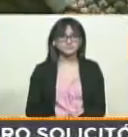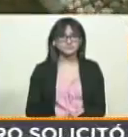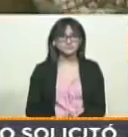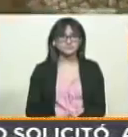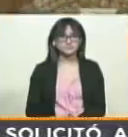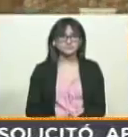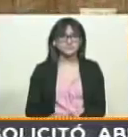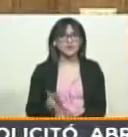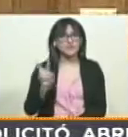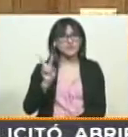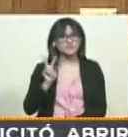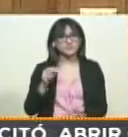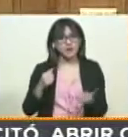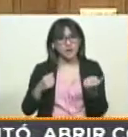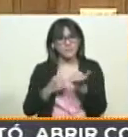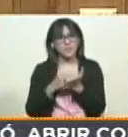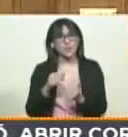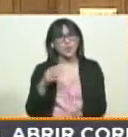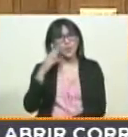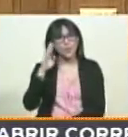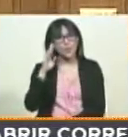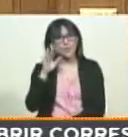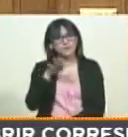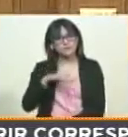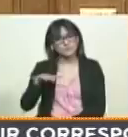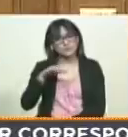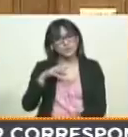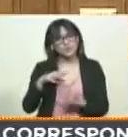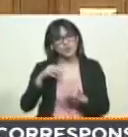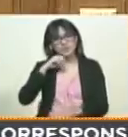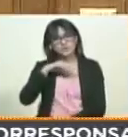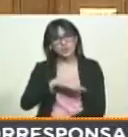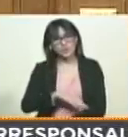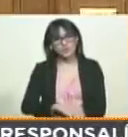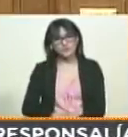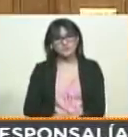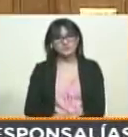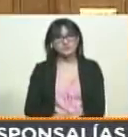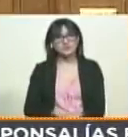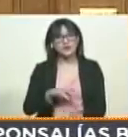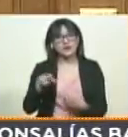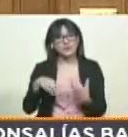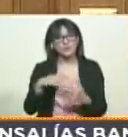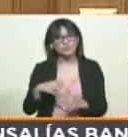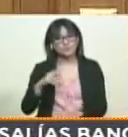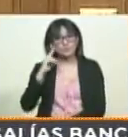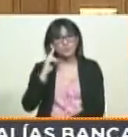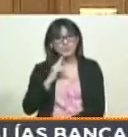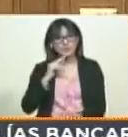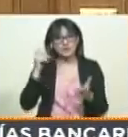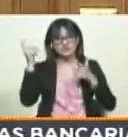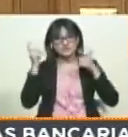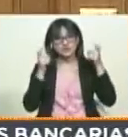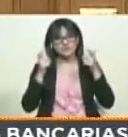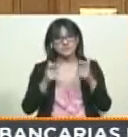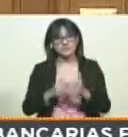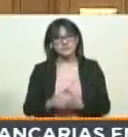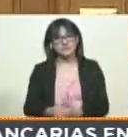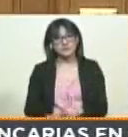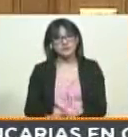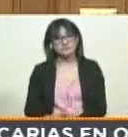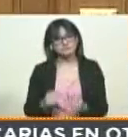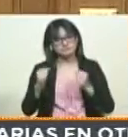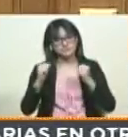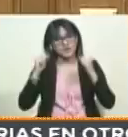Venezuela ha apoyado a Cuba de muchas maneras a lo largo de toda su historia. La revolución bolivariana y chavista, el bravo